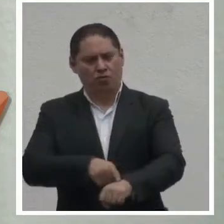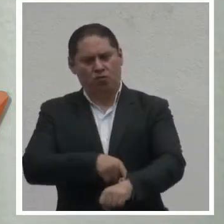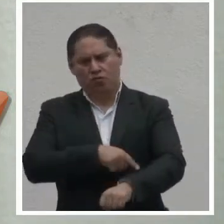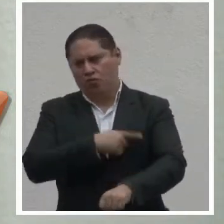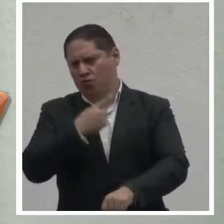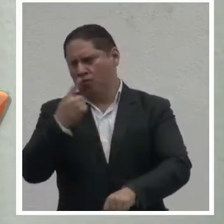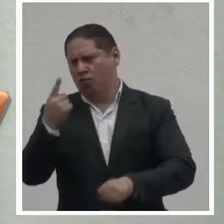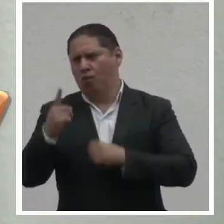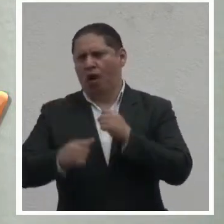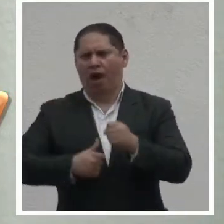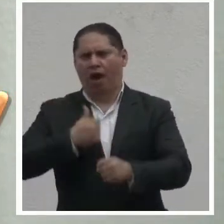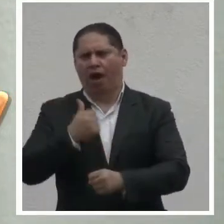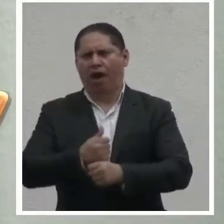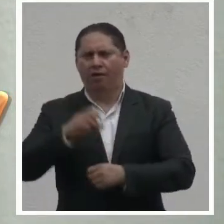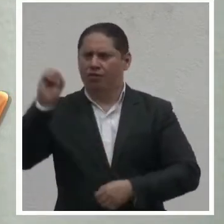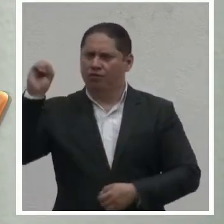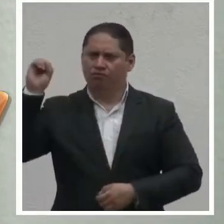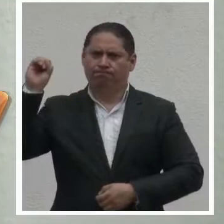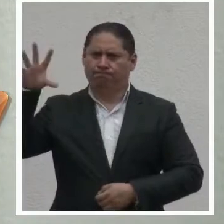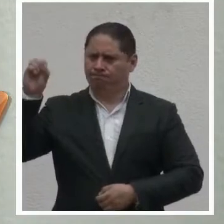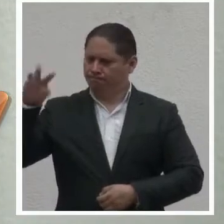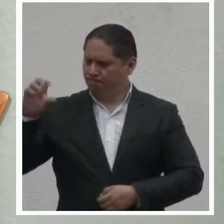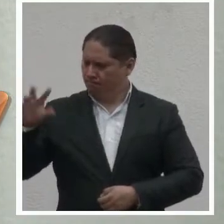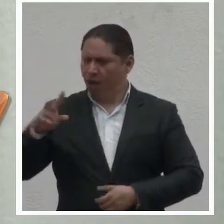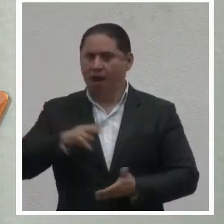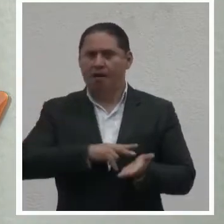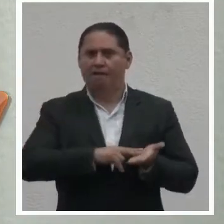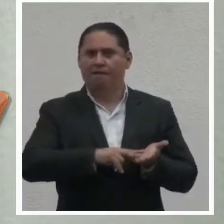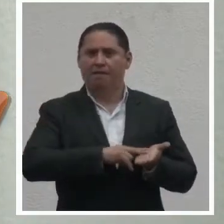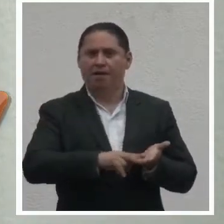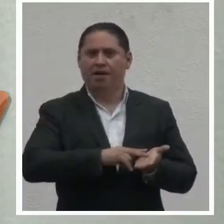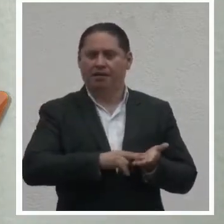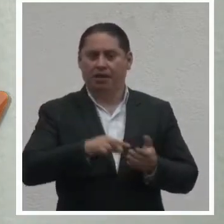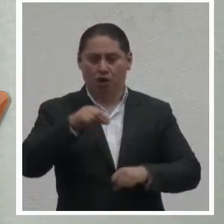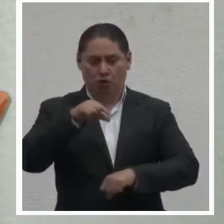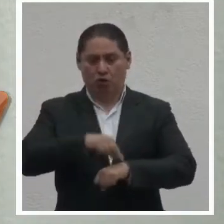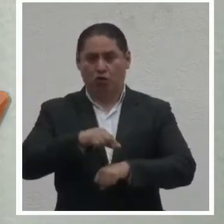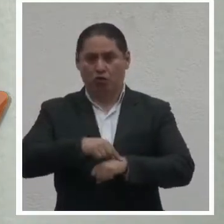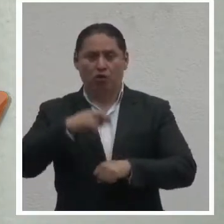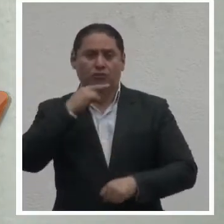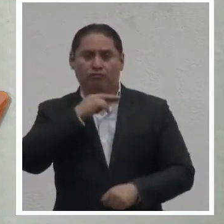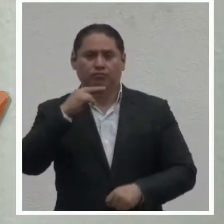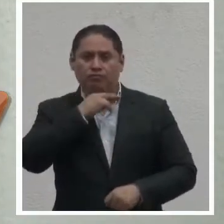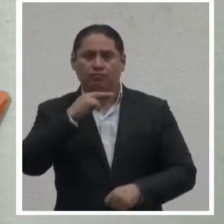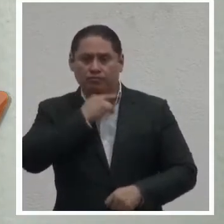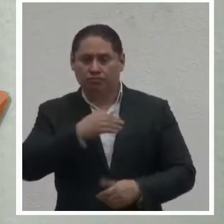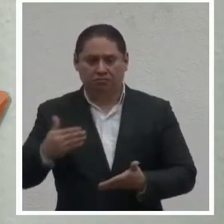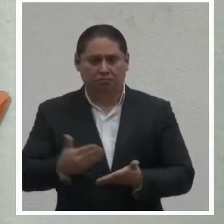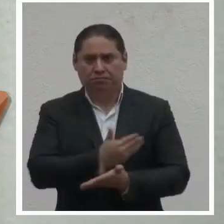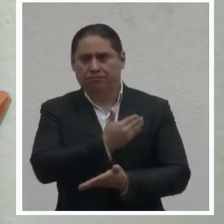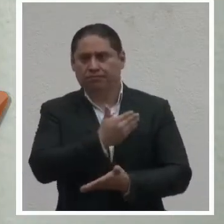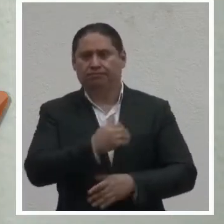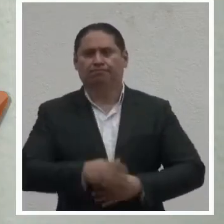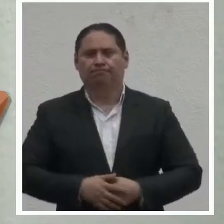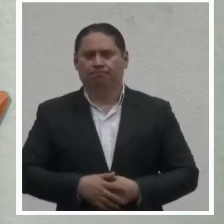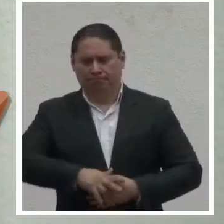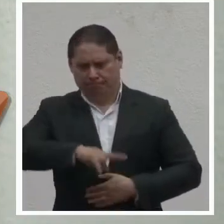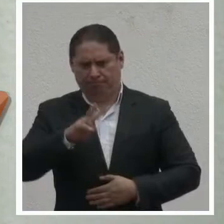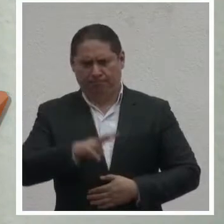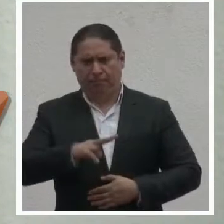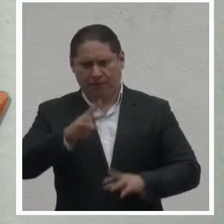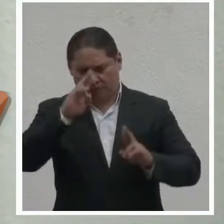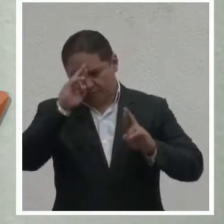en semáforo verde. La respuesta médica oportuna y al pueblo de Chiapas se portó a la altura al respetar